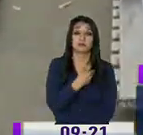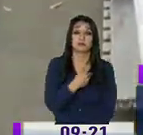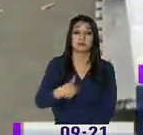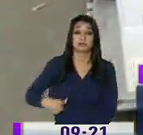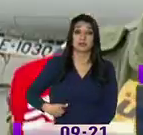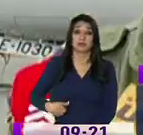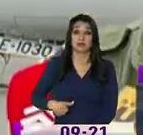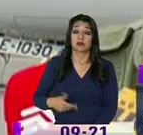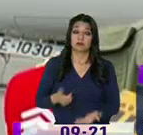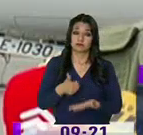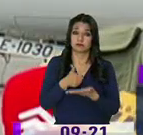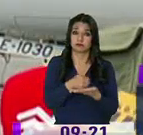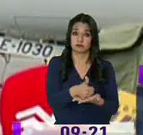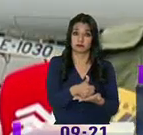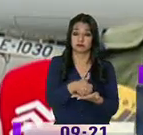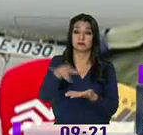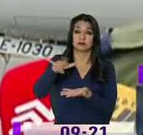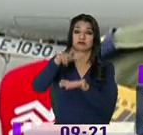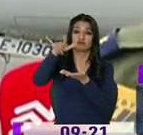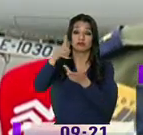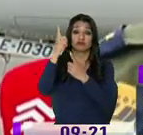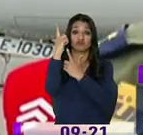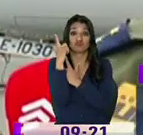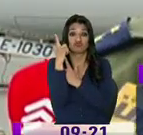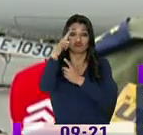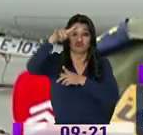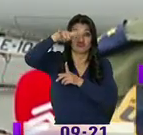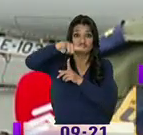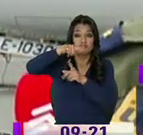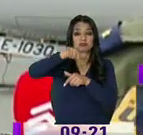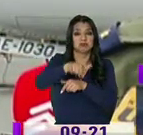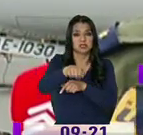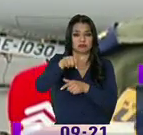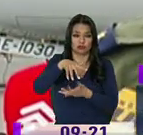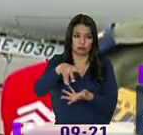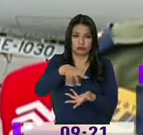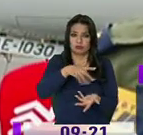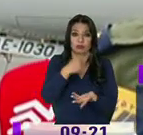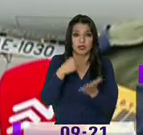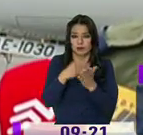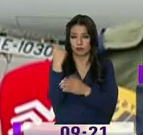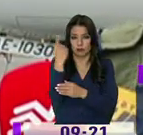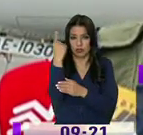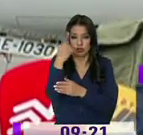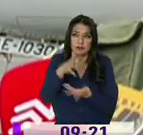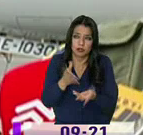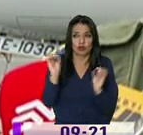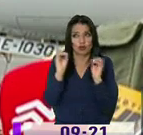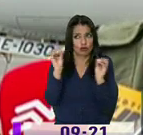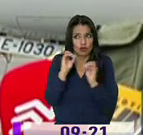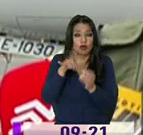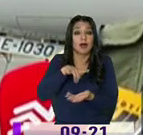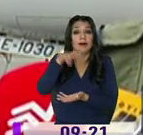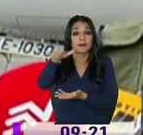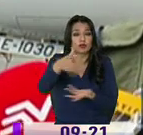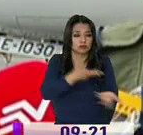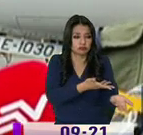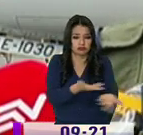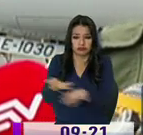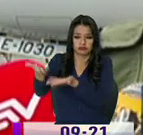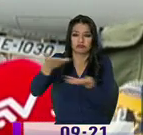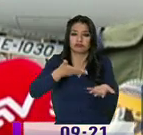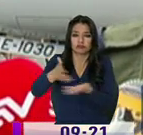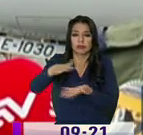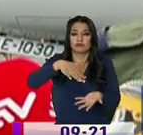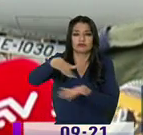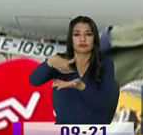que está facilitando los medios. Las Fuerzas Armadas, obviamente con los medios que disponemos, como acabo de decir, facilitamos y realizamos el